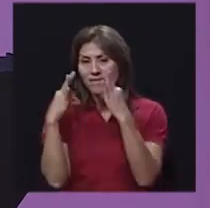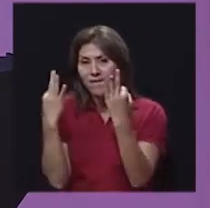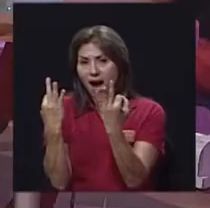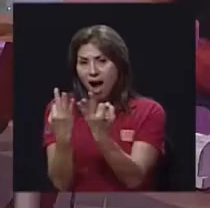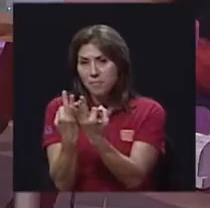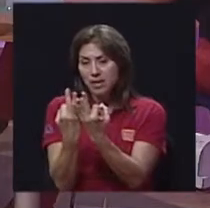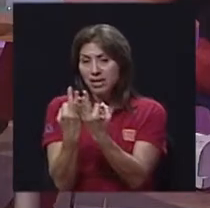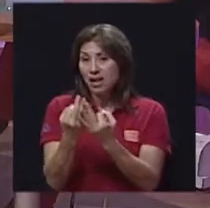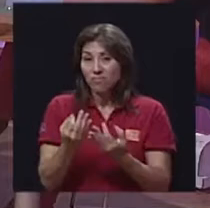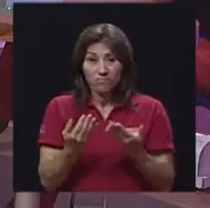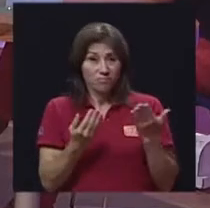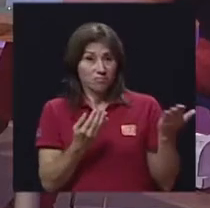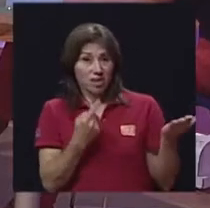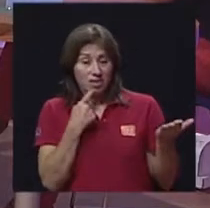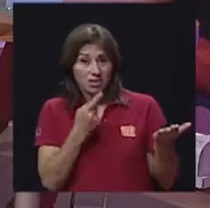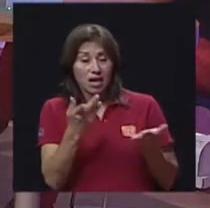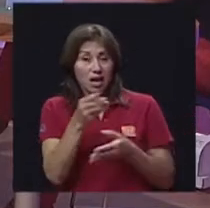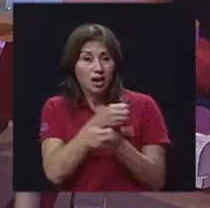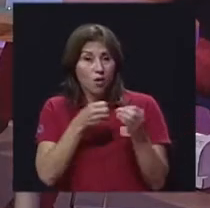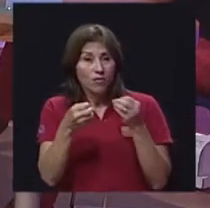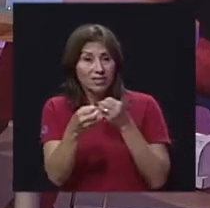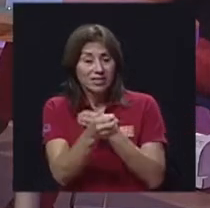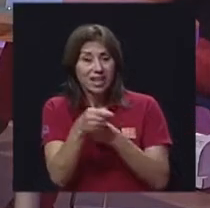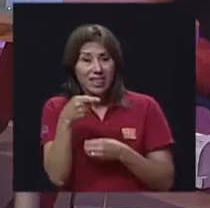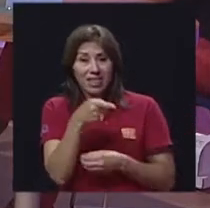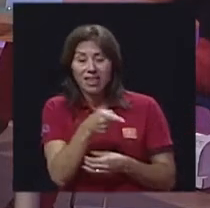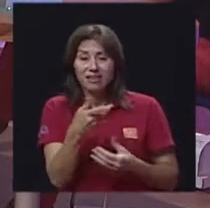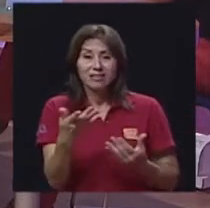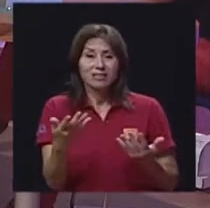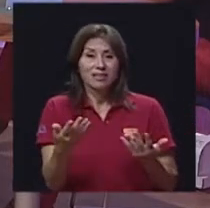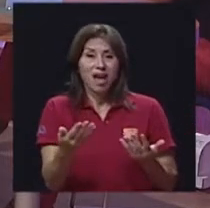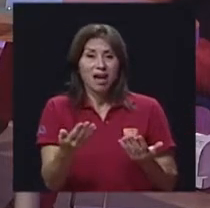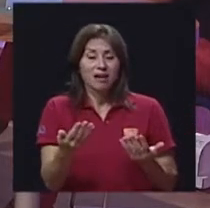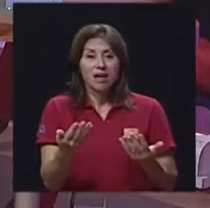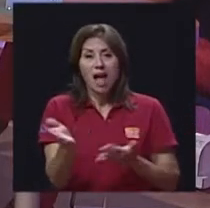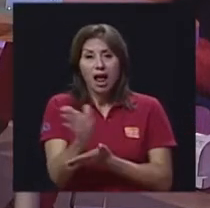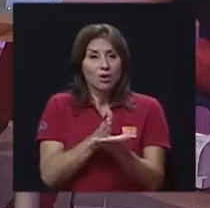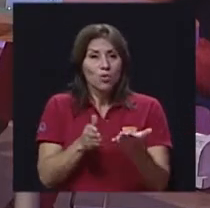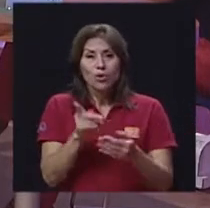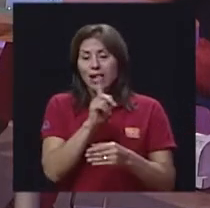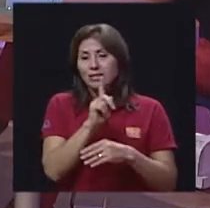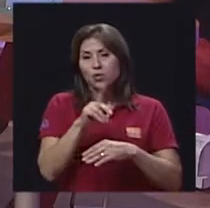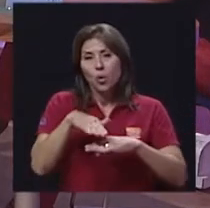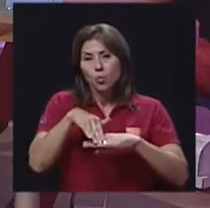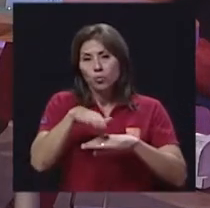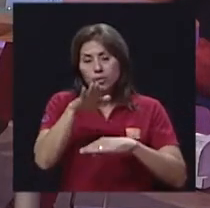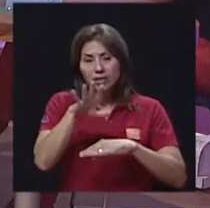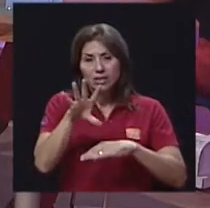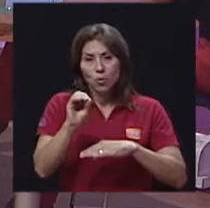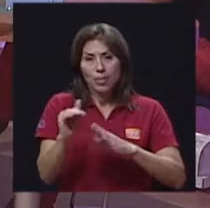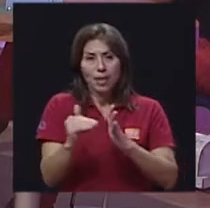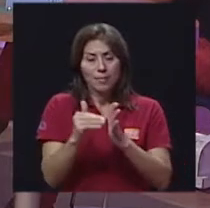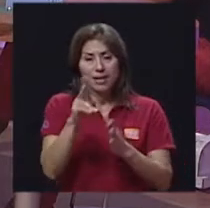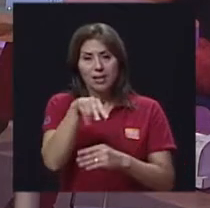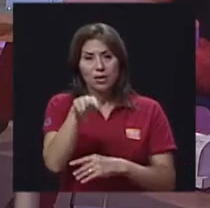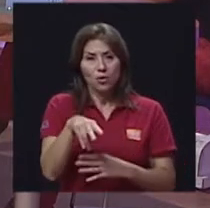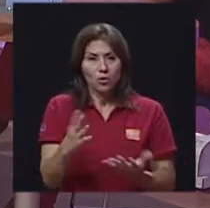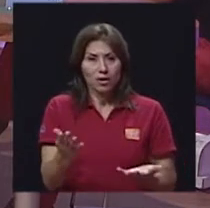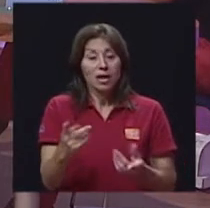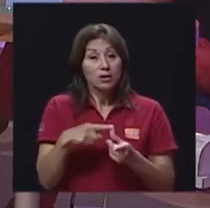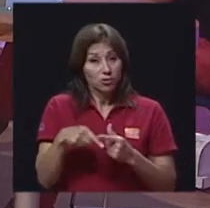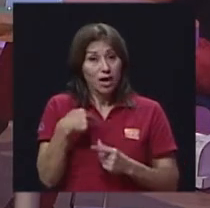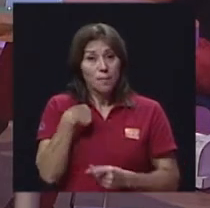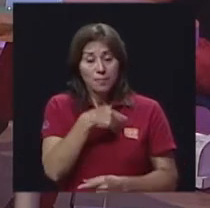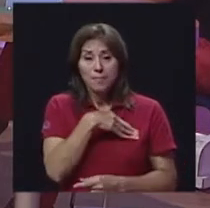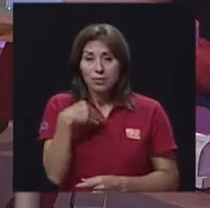en la oficina de ella no superan los 50 mil, más bien el grosso del circulante de ellos, me gustaría también que se hiciera